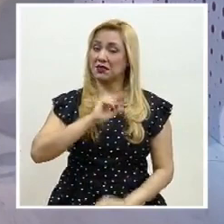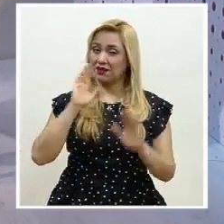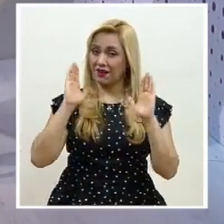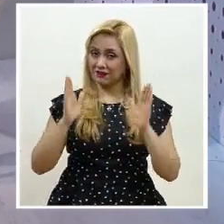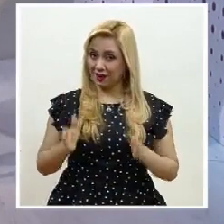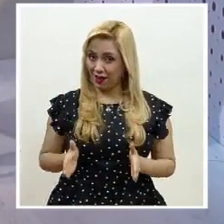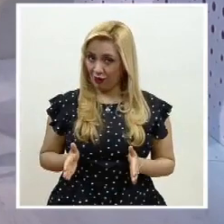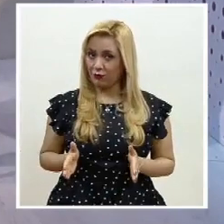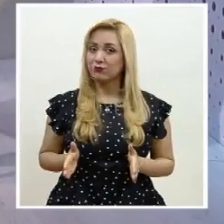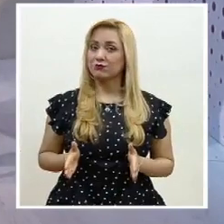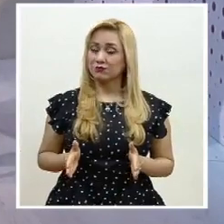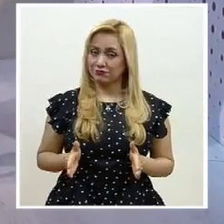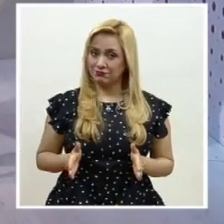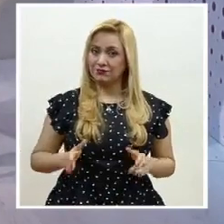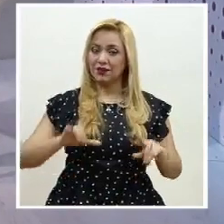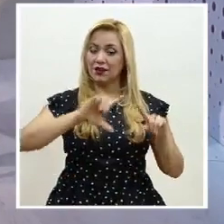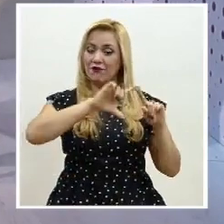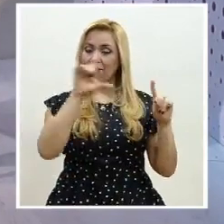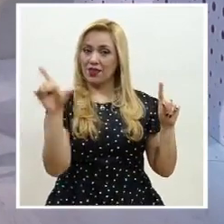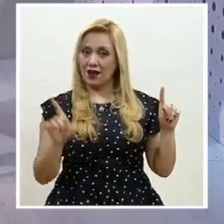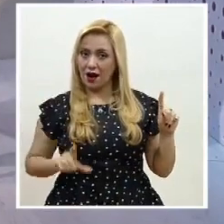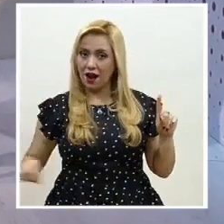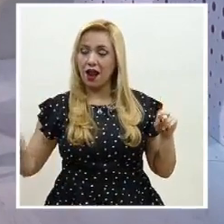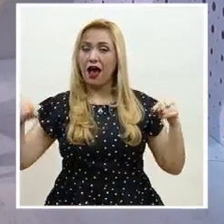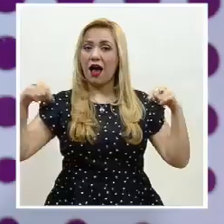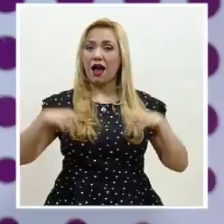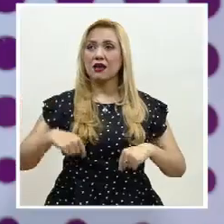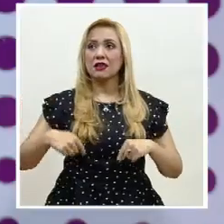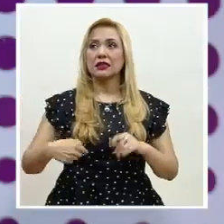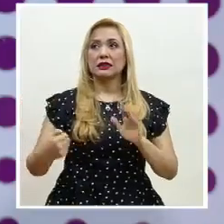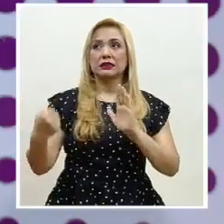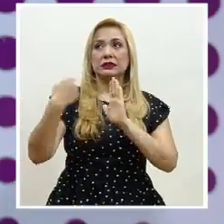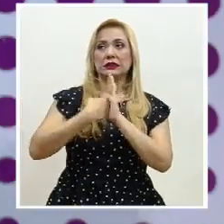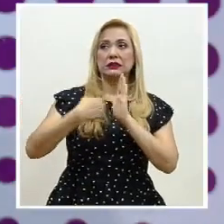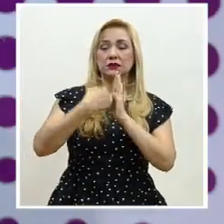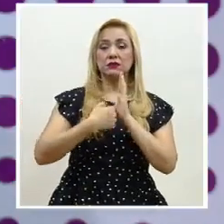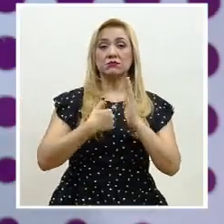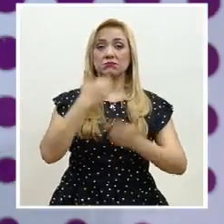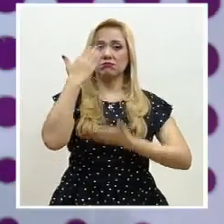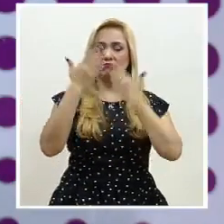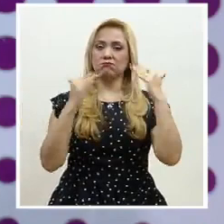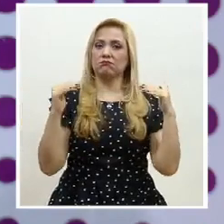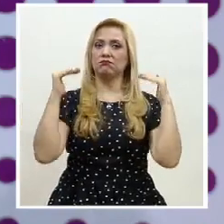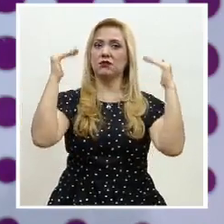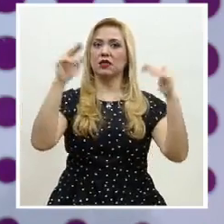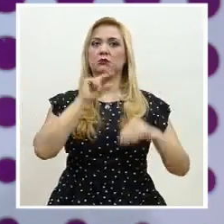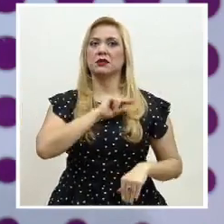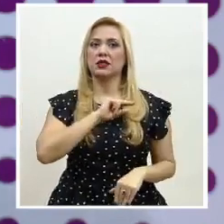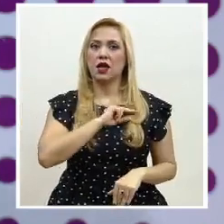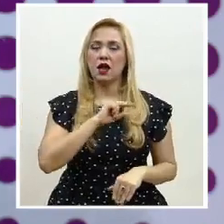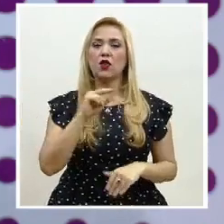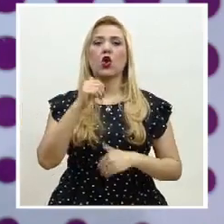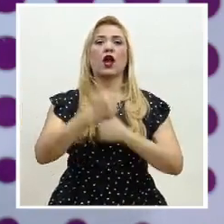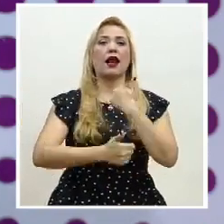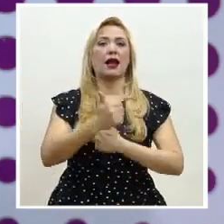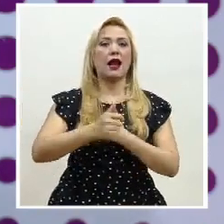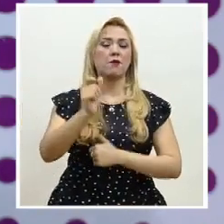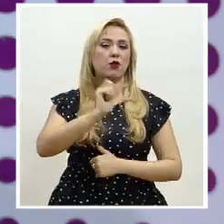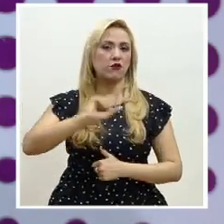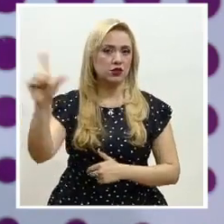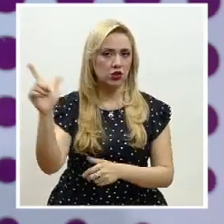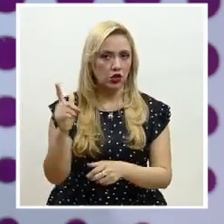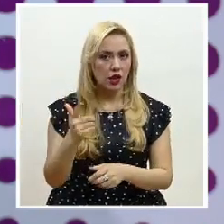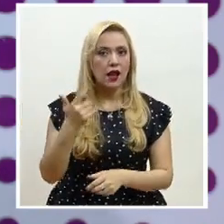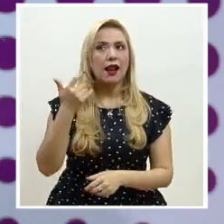en todos los poderes judiciales, pero en el federal. Sí se nos exige no solamente ese grado de especialización, lo que es una carrera profesional, sino además